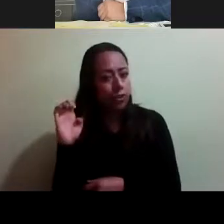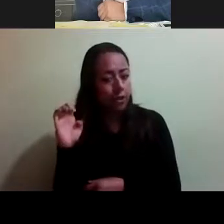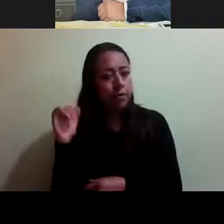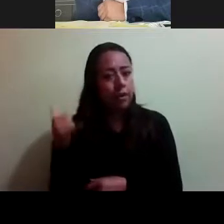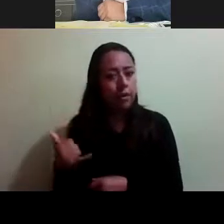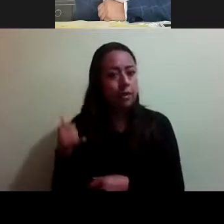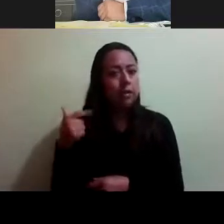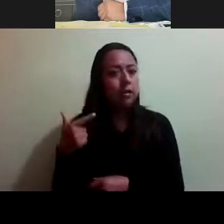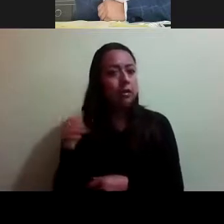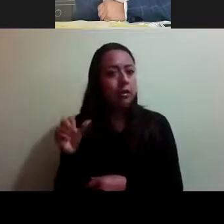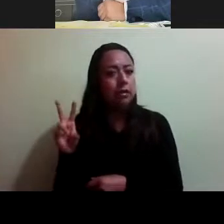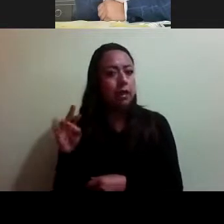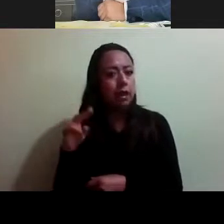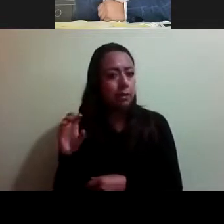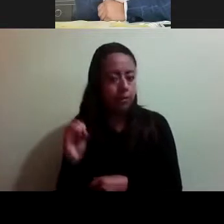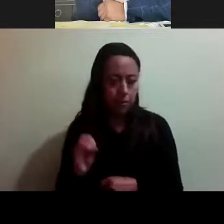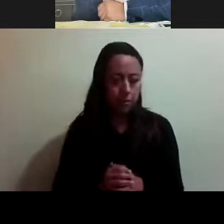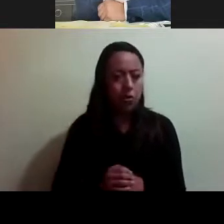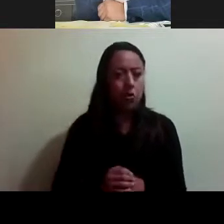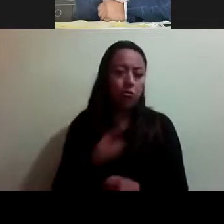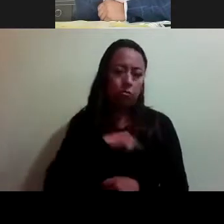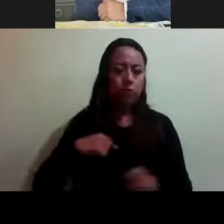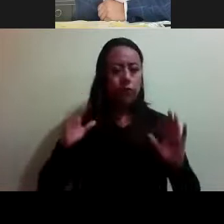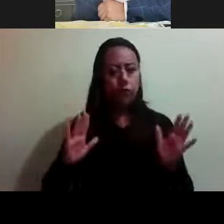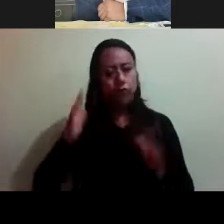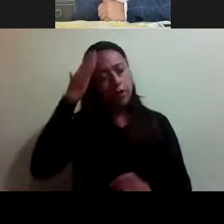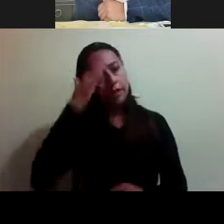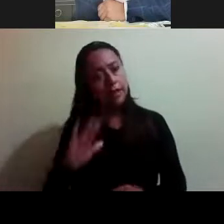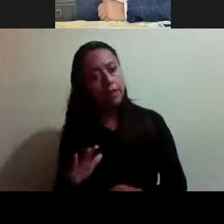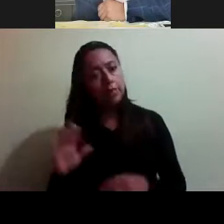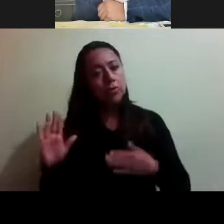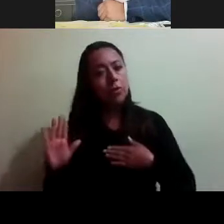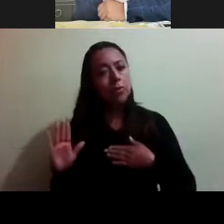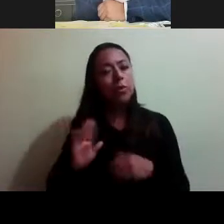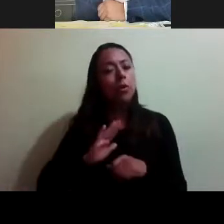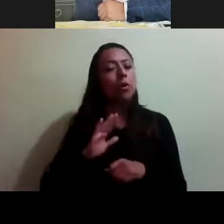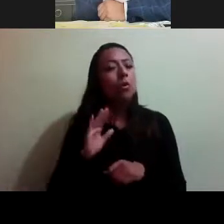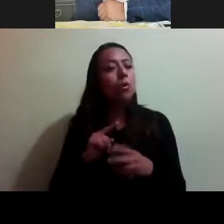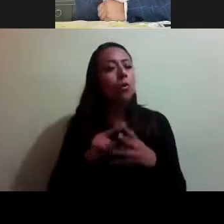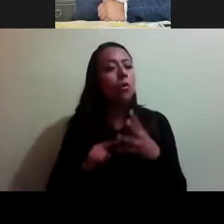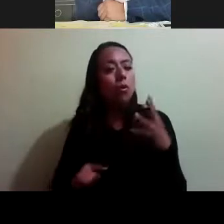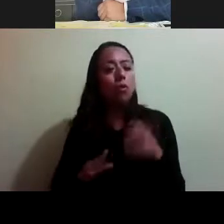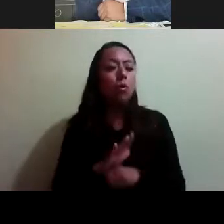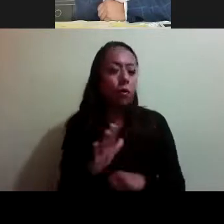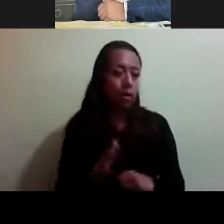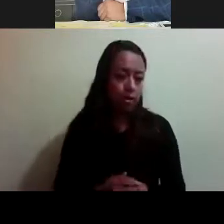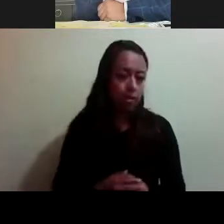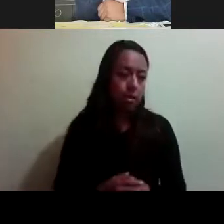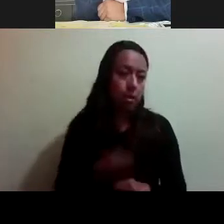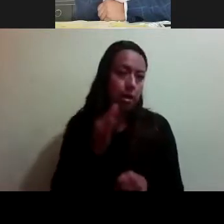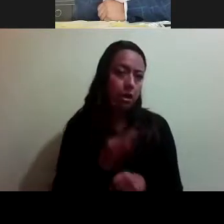en la administración pública, sabemos que hay compromisos y tendrían que incrementarse. O sea, no solamente pareciera que no se respetan